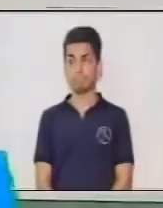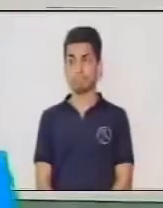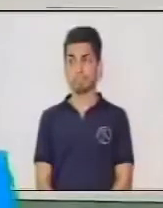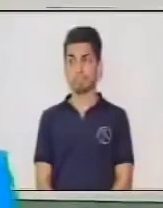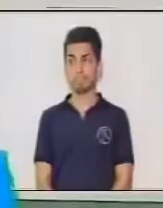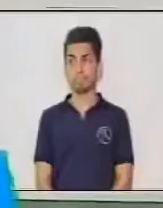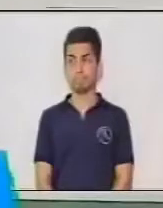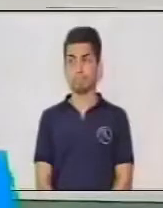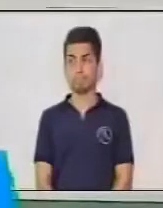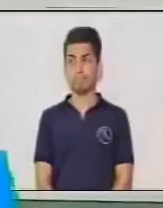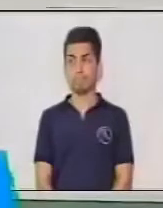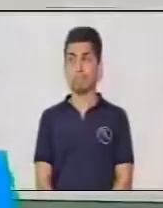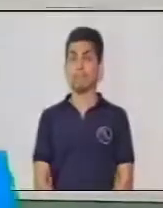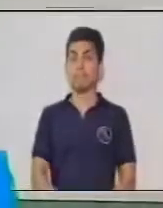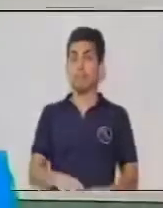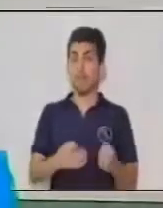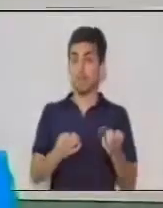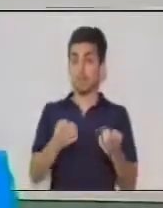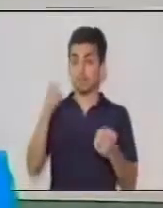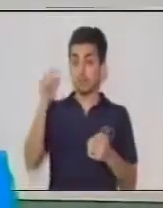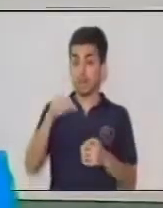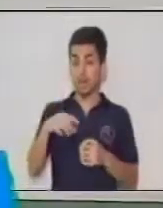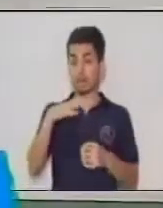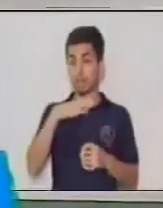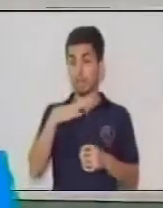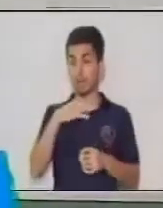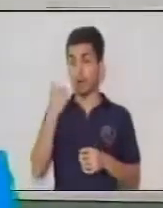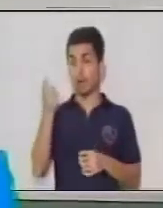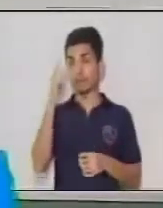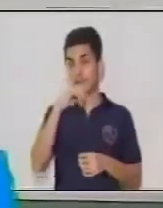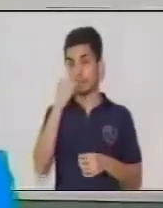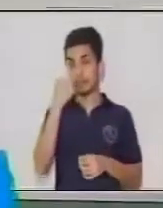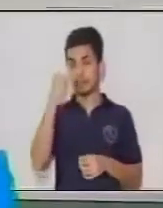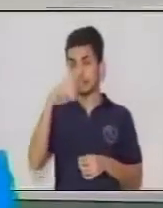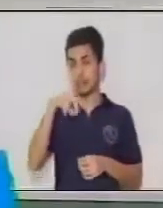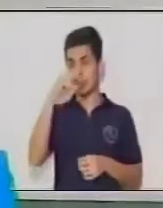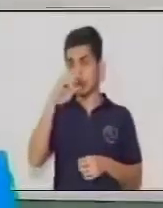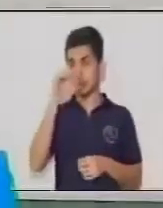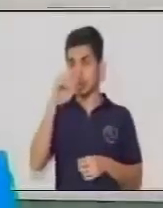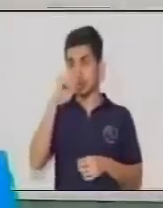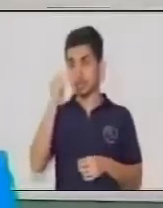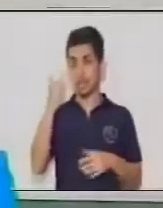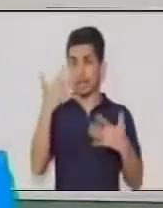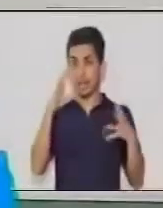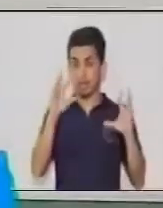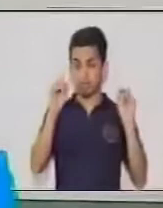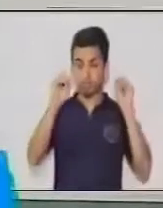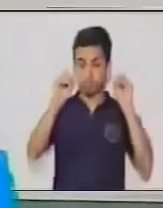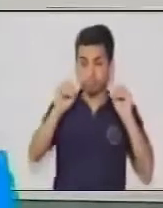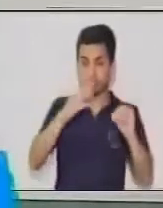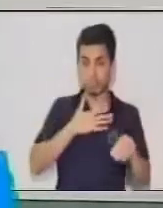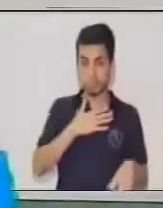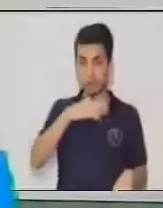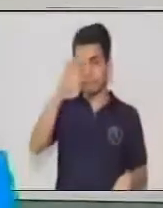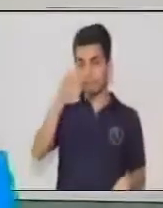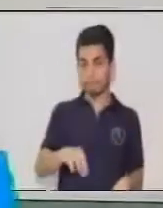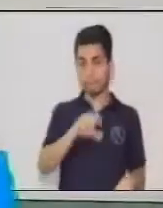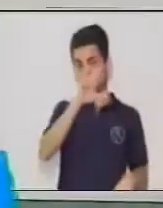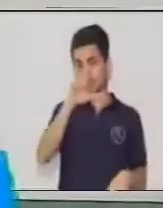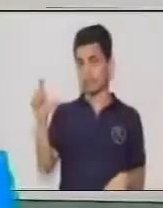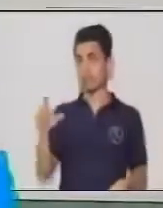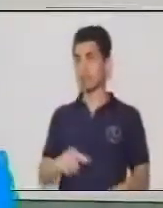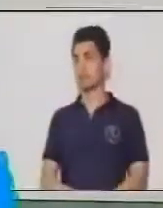Y entonces ahora tenemos nuestras asíntotas ya ubicadas dentro de nuestro plano